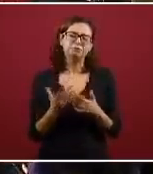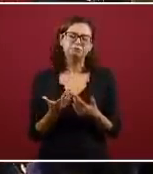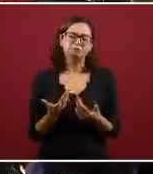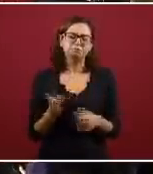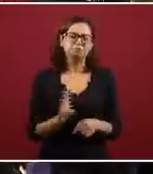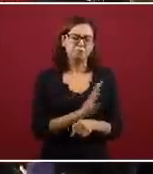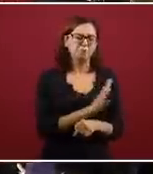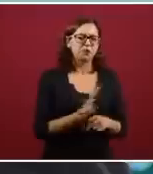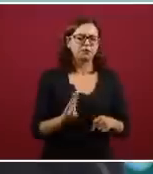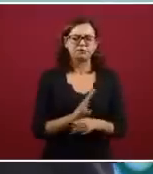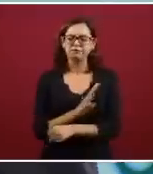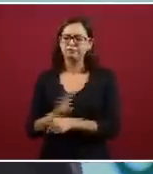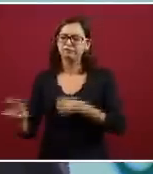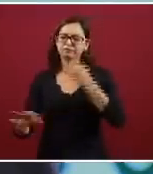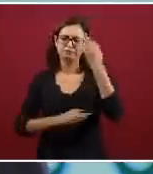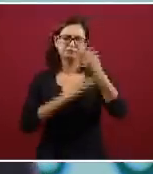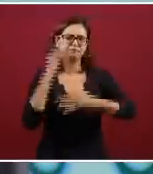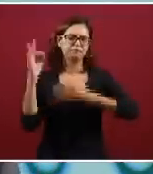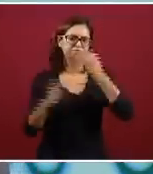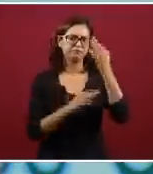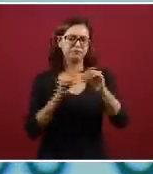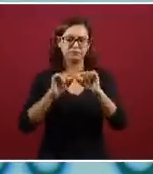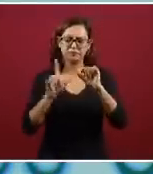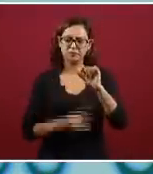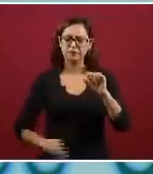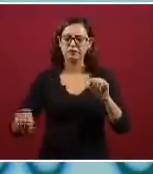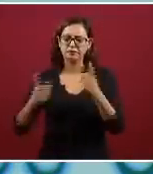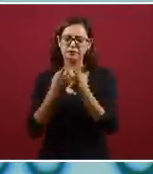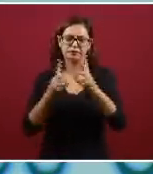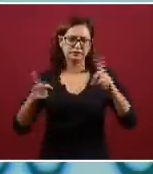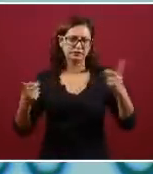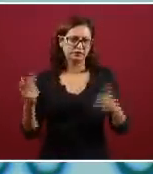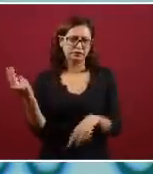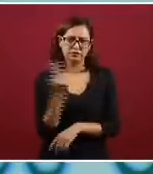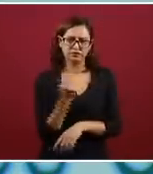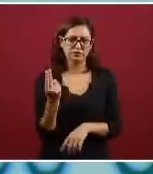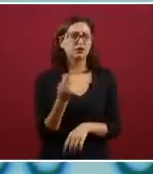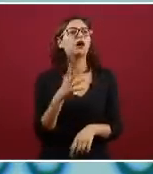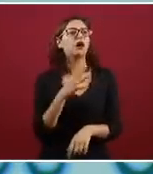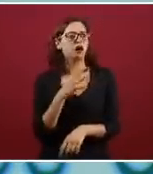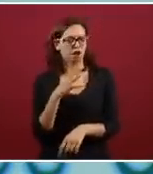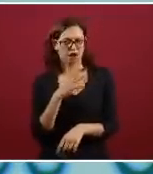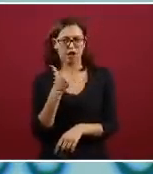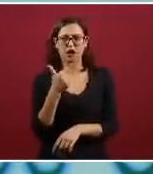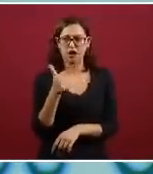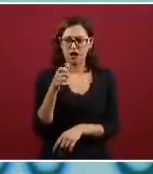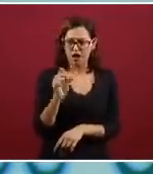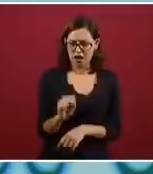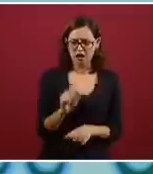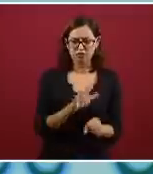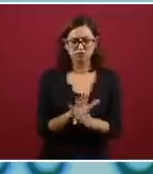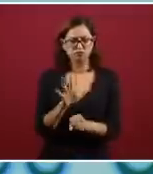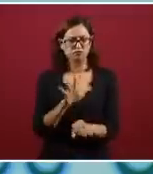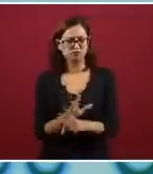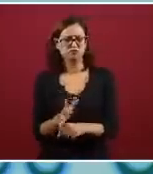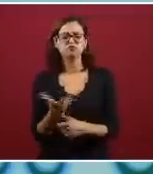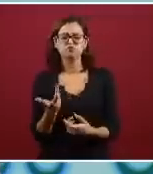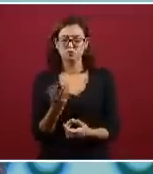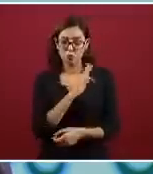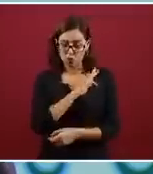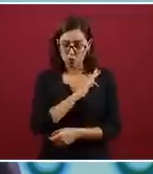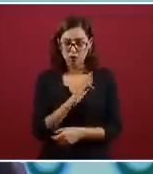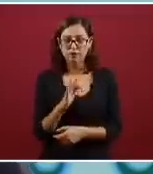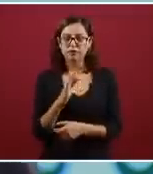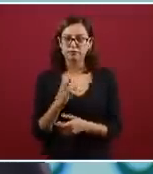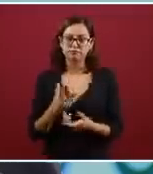es una buena noticia para el desarrollo del país. Tenemos gas, tenemos la posibilidad incluso de comercializar el gas para fortalecer a